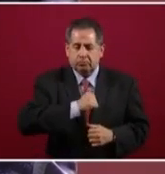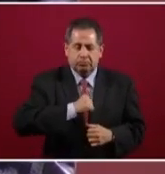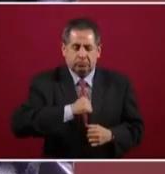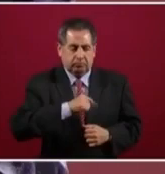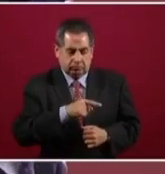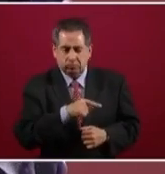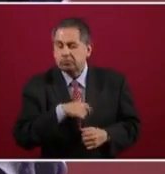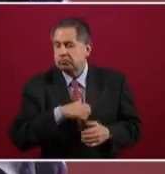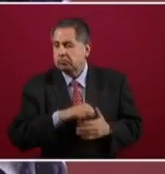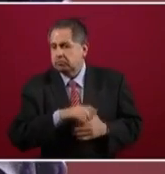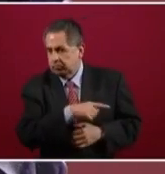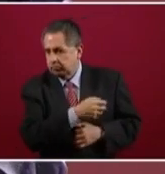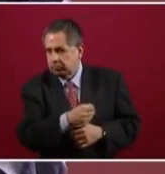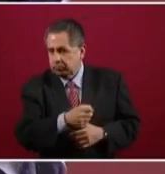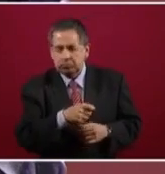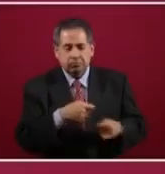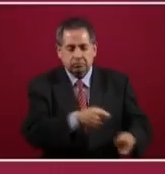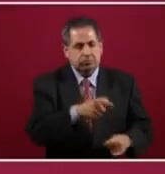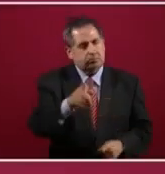influyentismo,